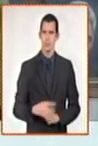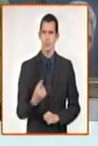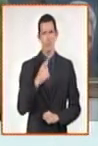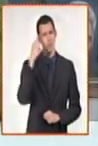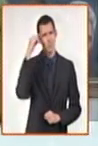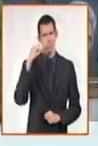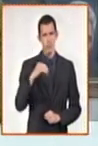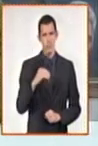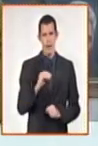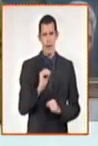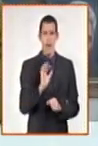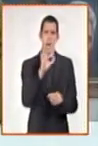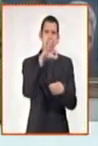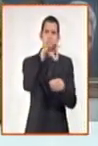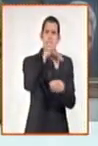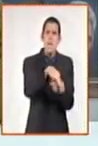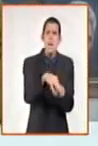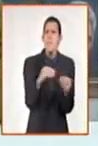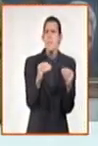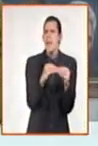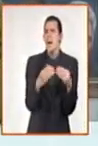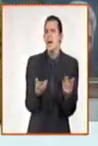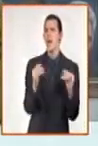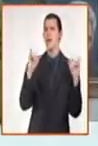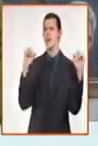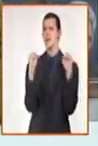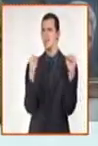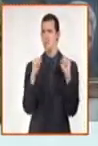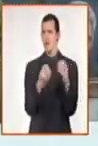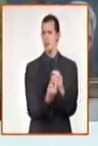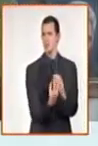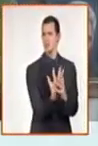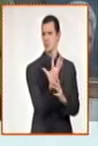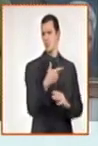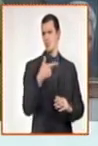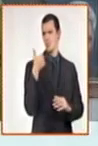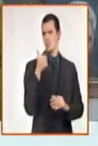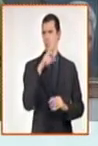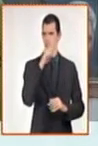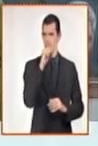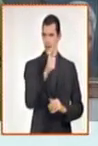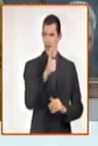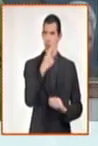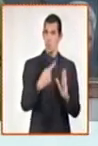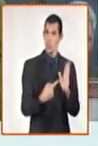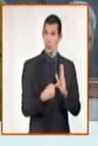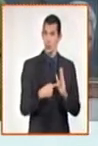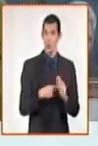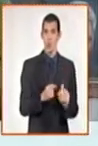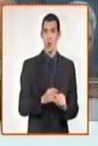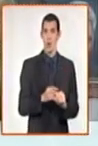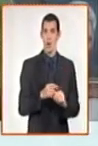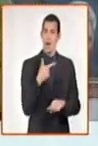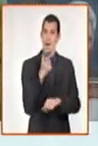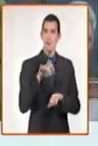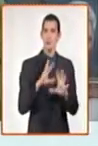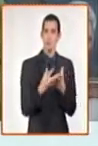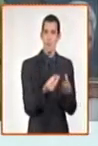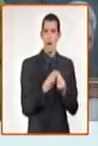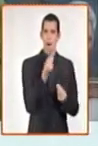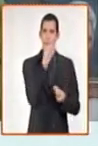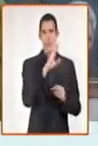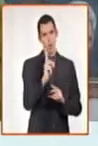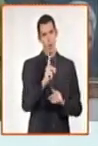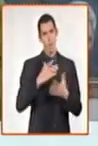para sembrar productos de ciclo corto, aprovechar la época en que se siembra la hortaliza y por supuesto que nos va a dar comida en el menor tiempo posible. Hemos